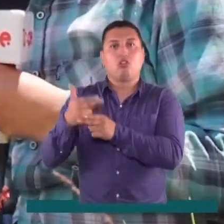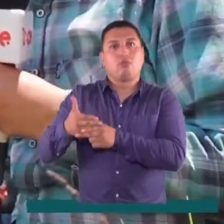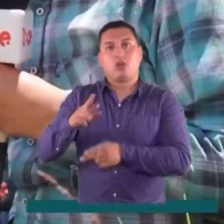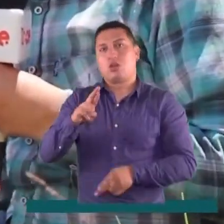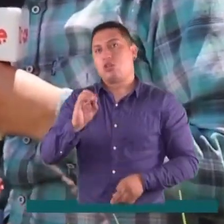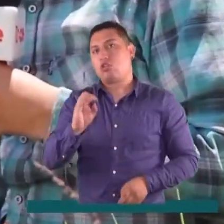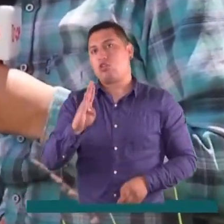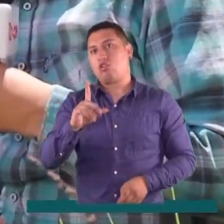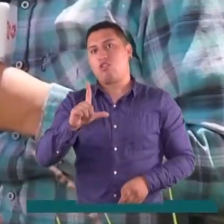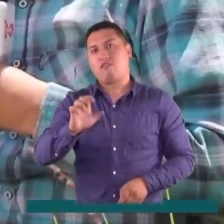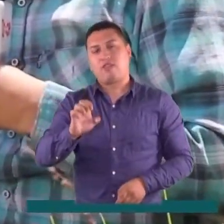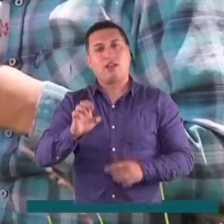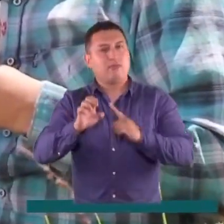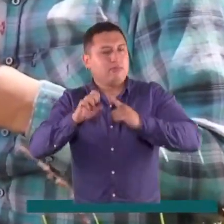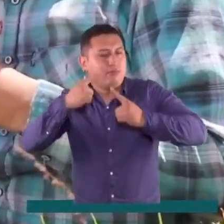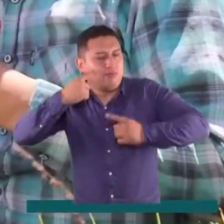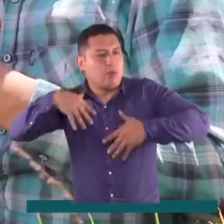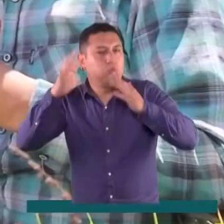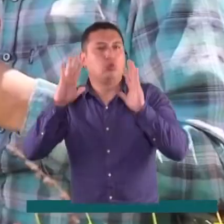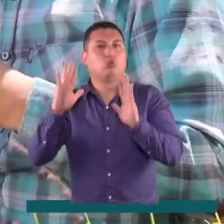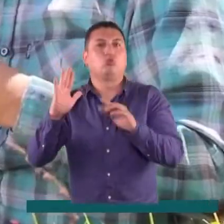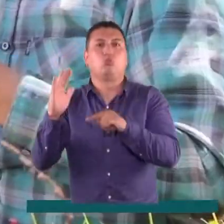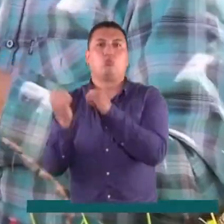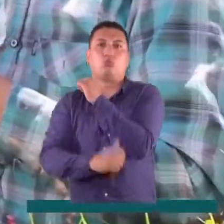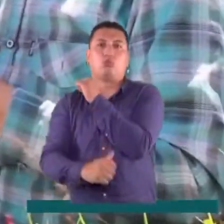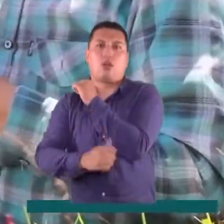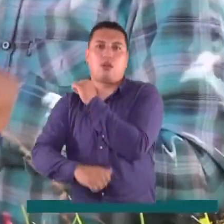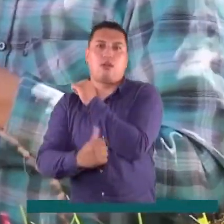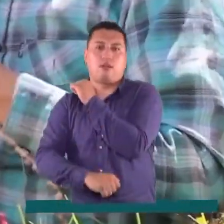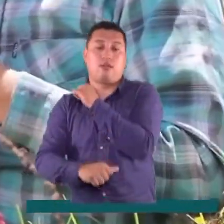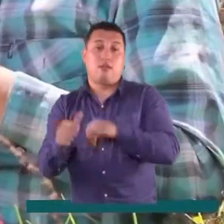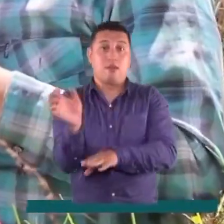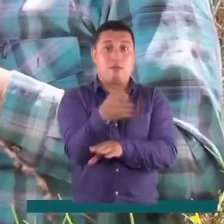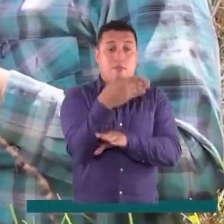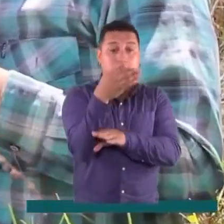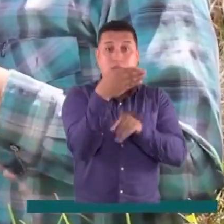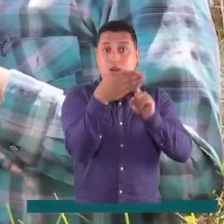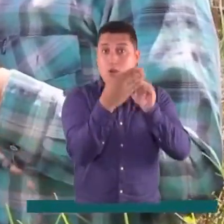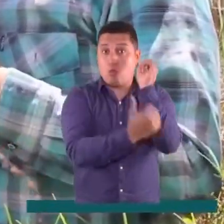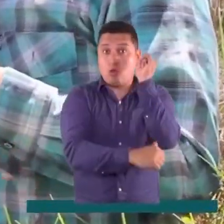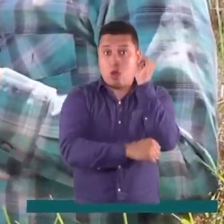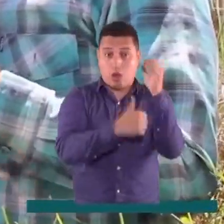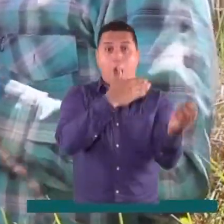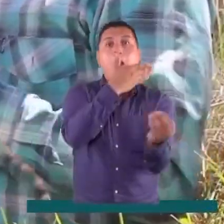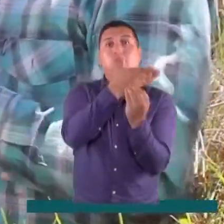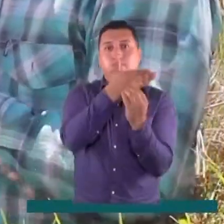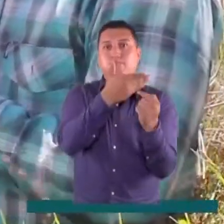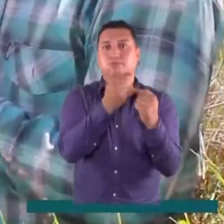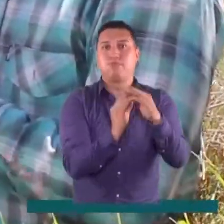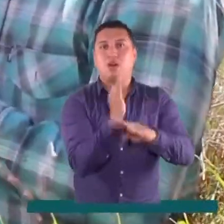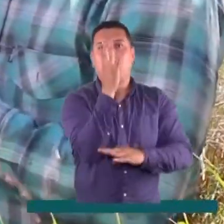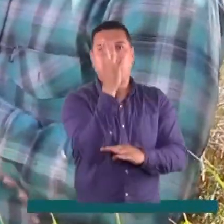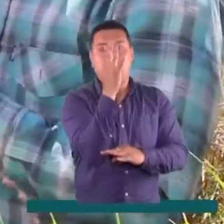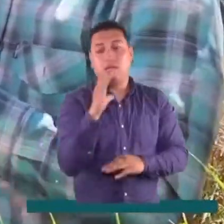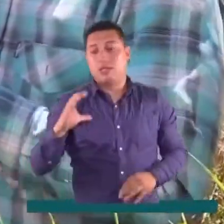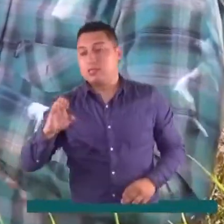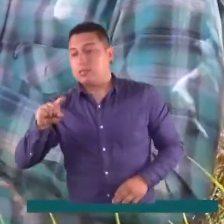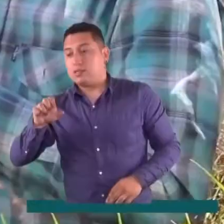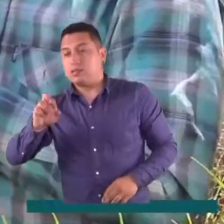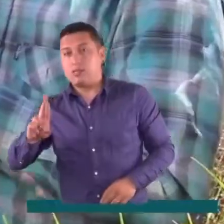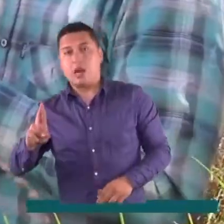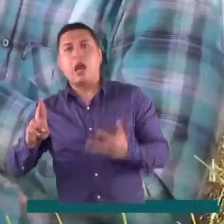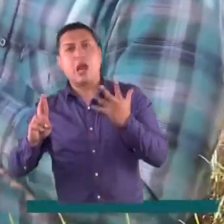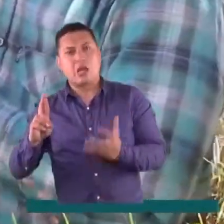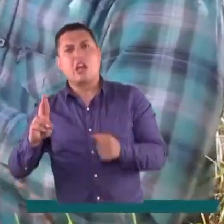la especie emblemática del departamento de Boyacá. Aparece en la bandera de nuestro departamento. Y lo que aspira César